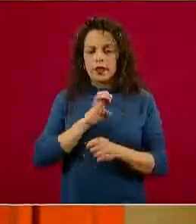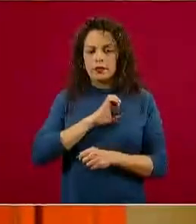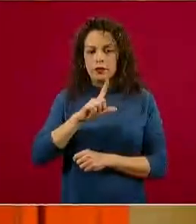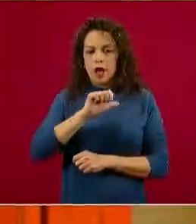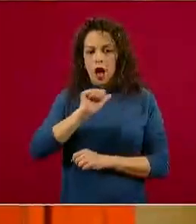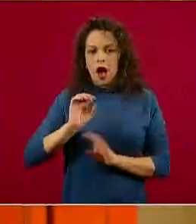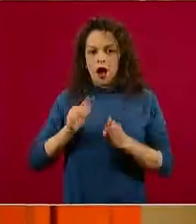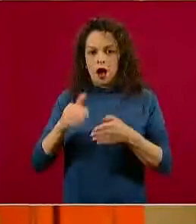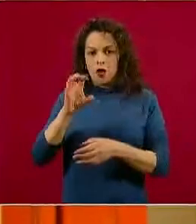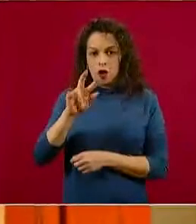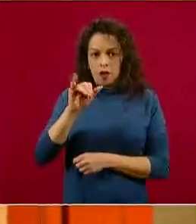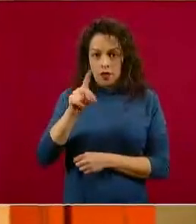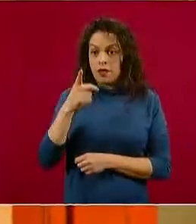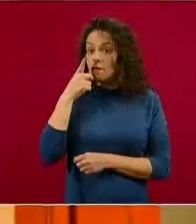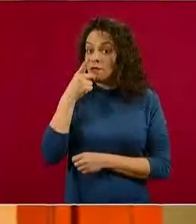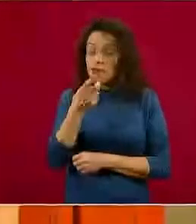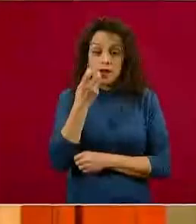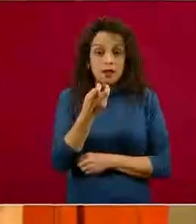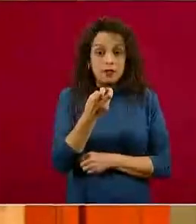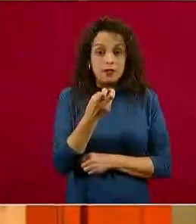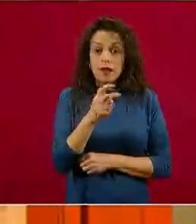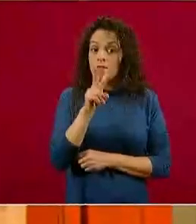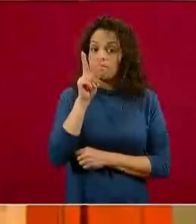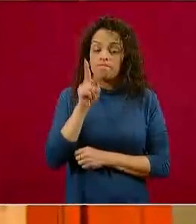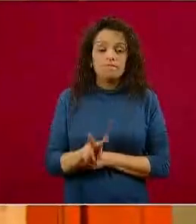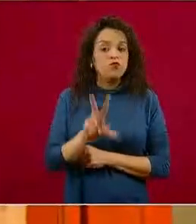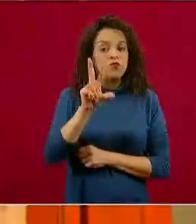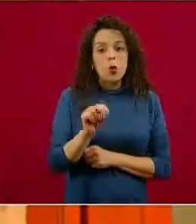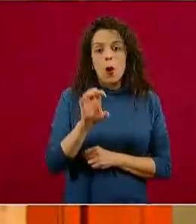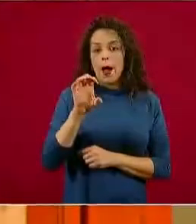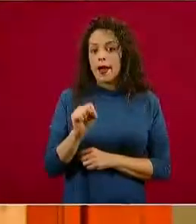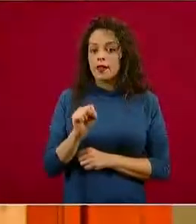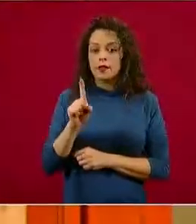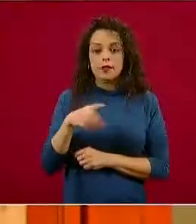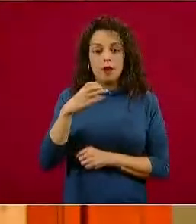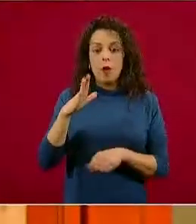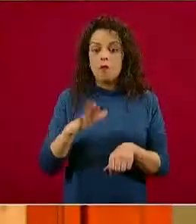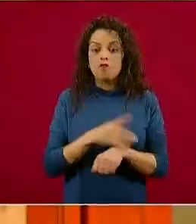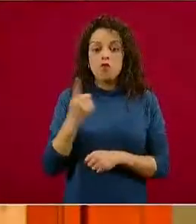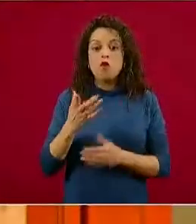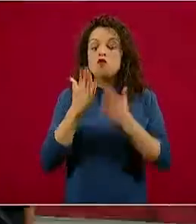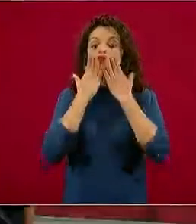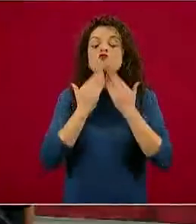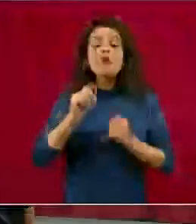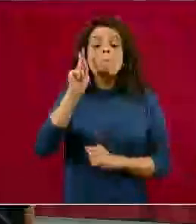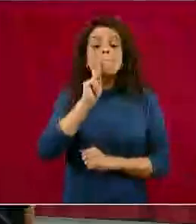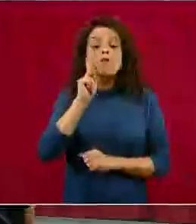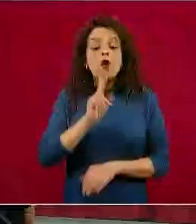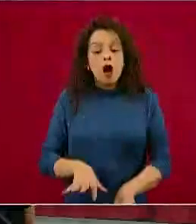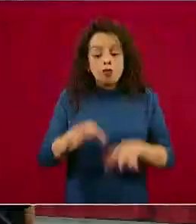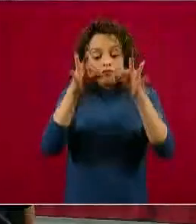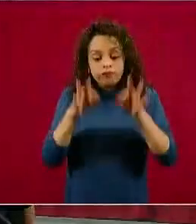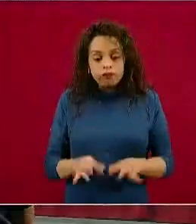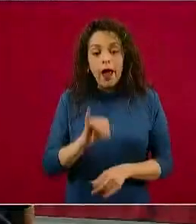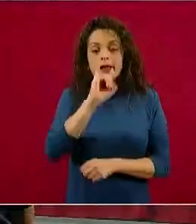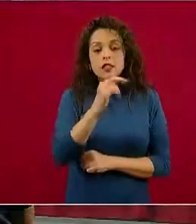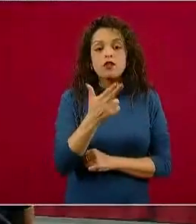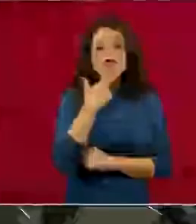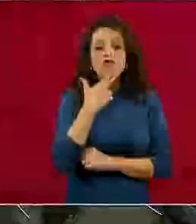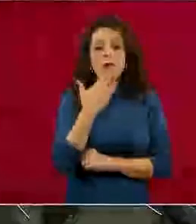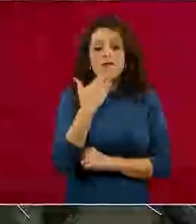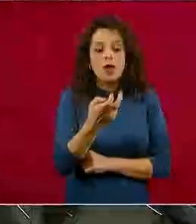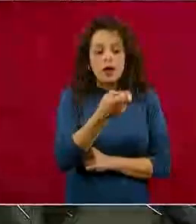en indicar que esto es algo completamente inconveniente, dado que no existía evidencia de la utilidad de